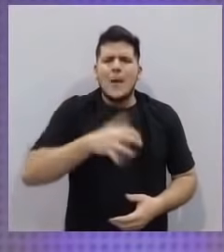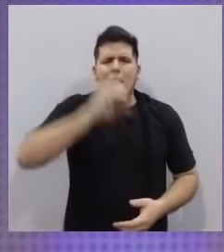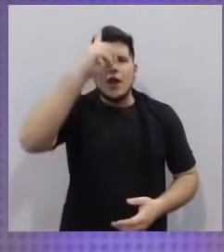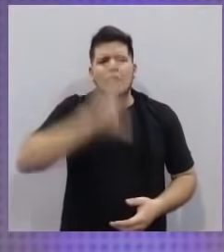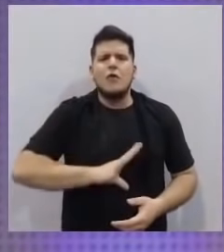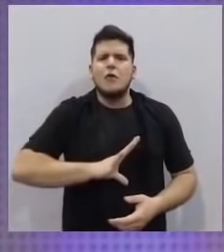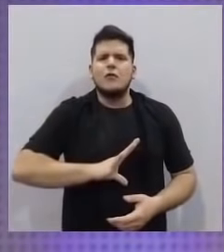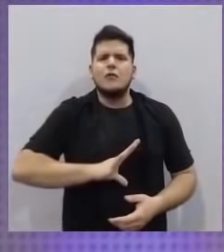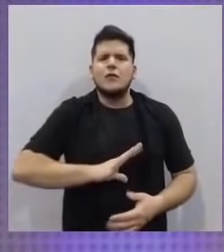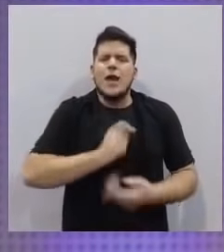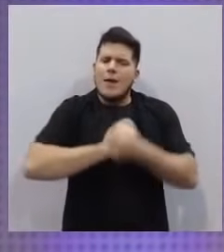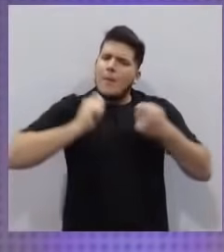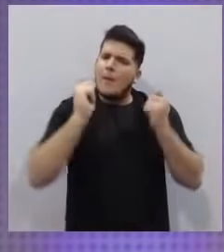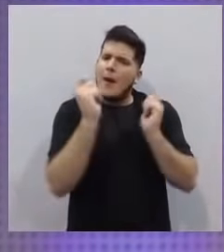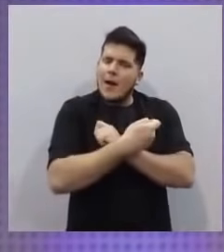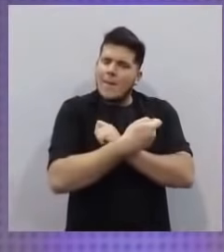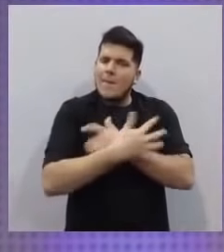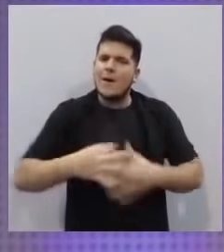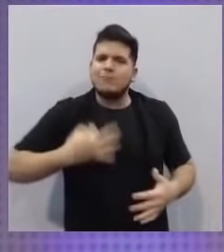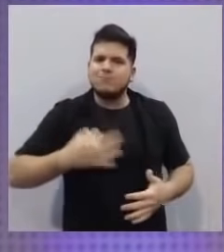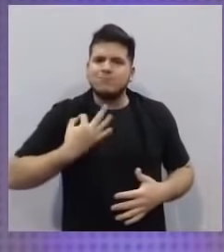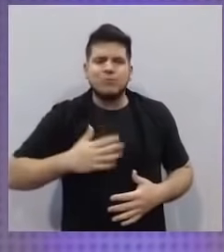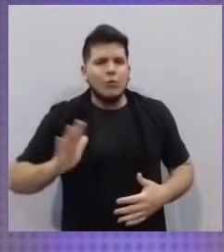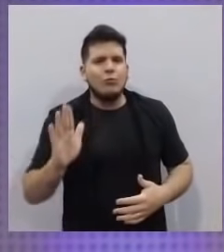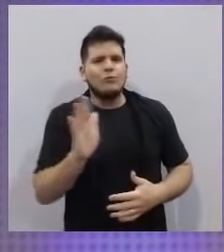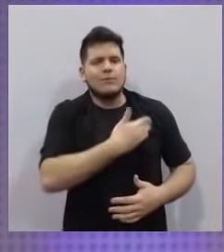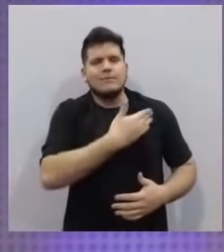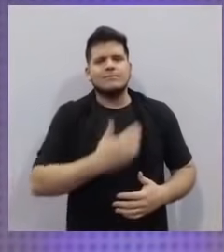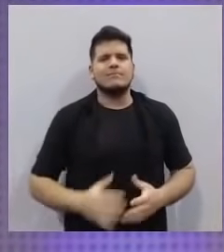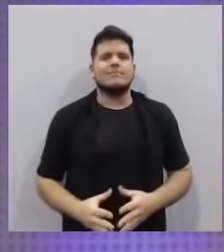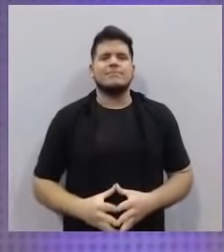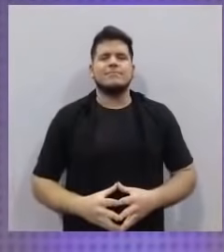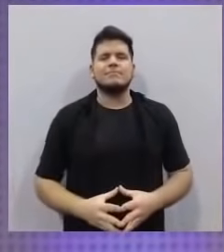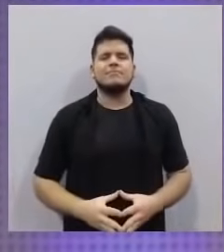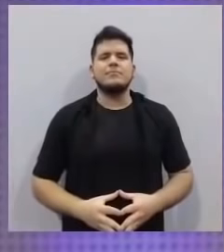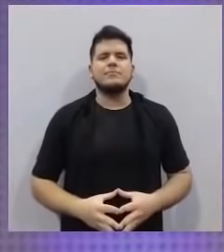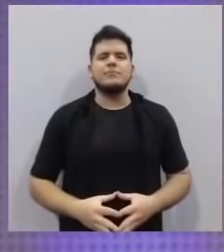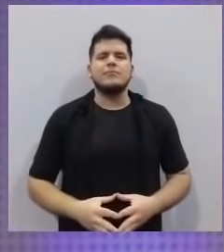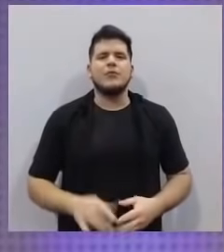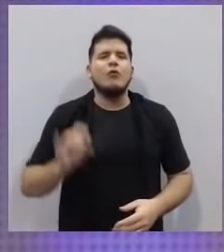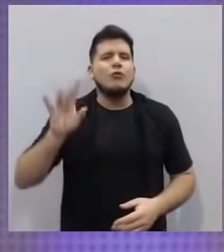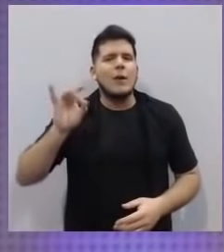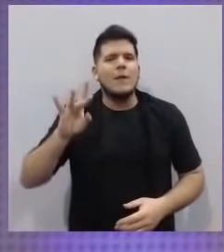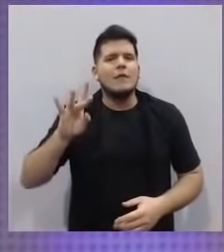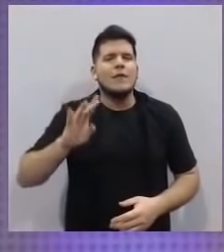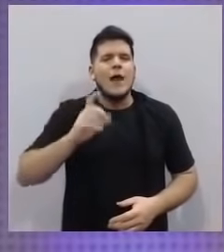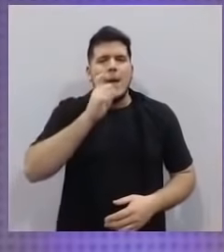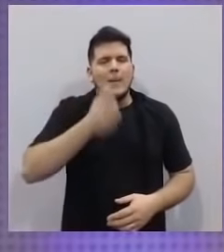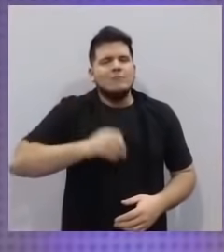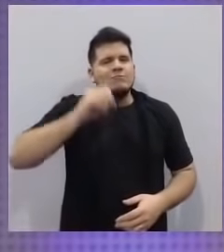produce cambios ninguna otra cosa puede producir lo que el evangelio produce en las